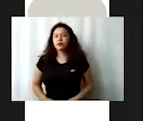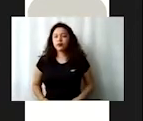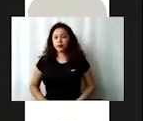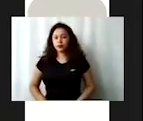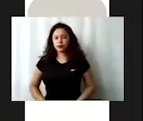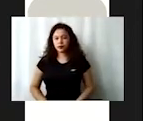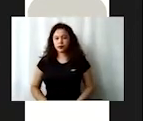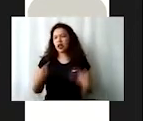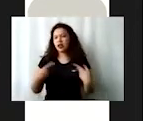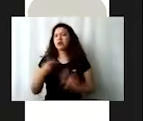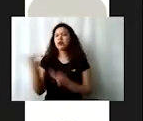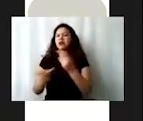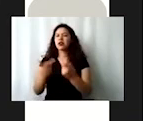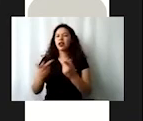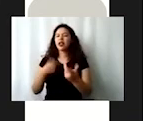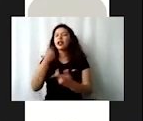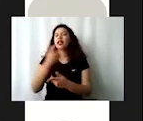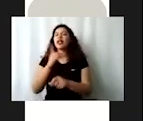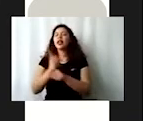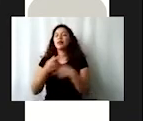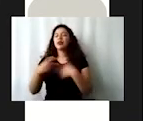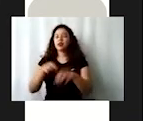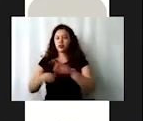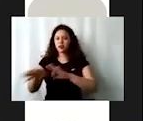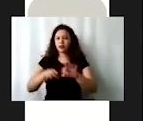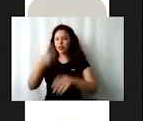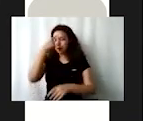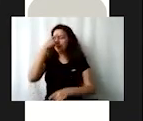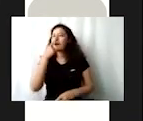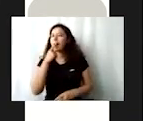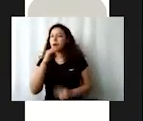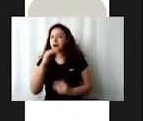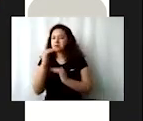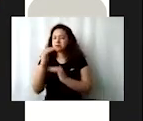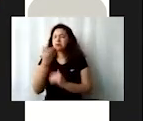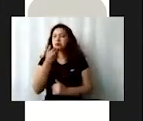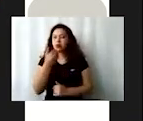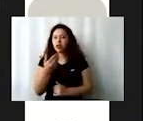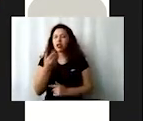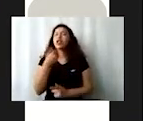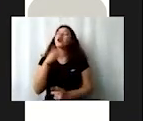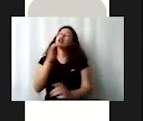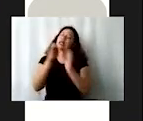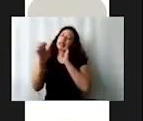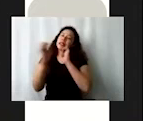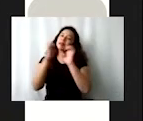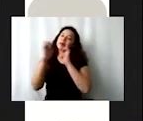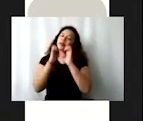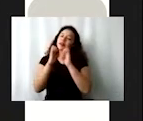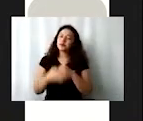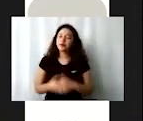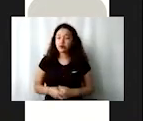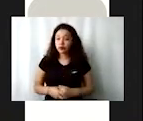que estás tú identificando que cubre parte de este perfil, y entonces tú haces esta entrevista, ¿no?